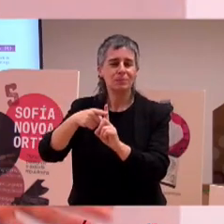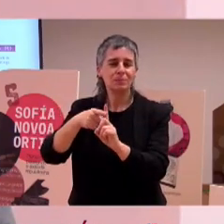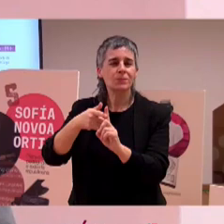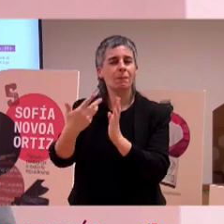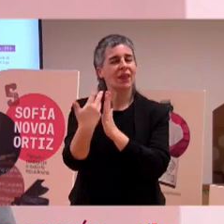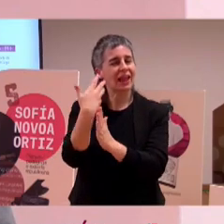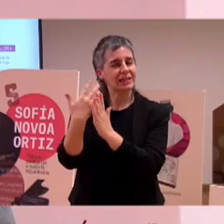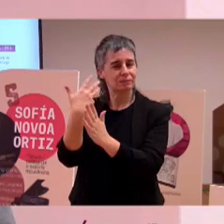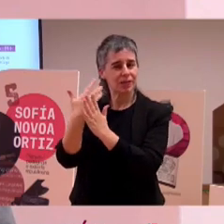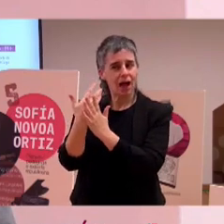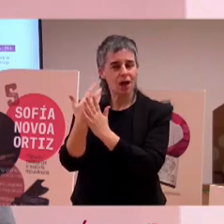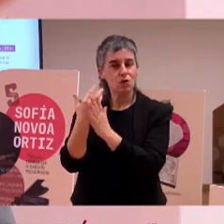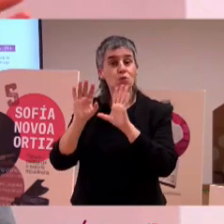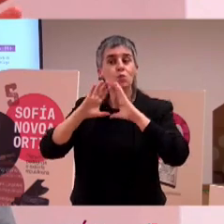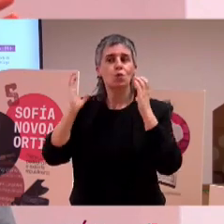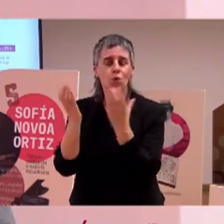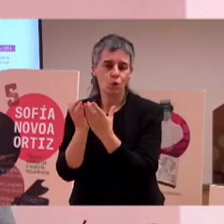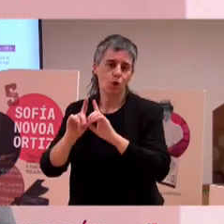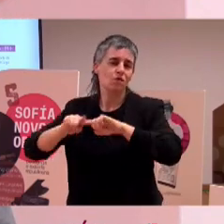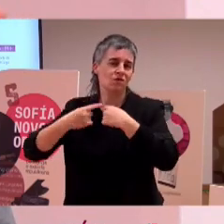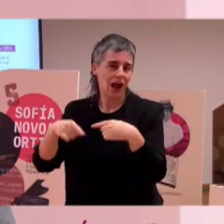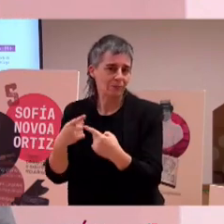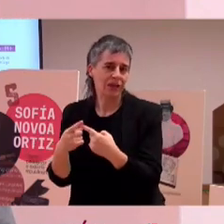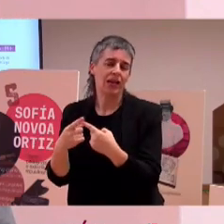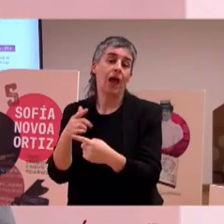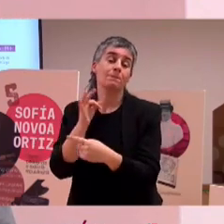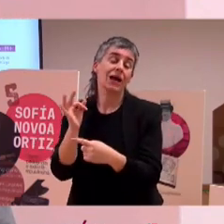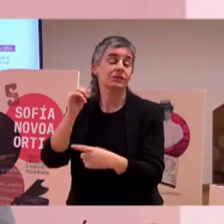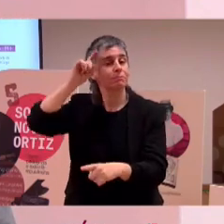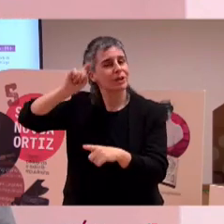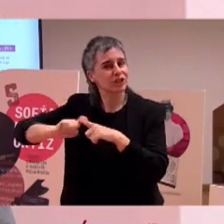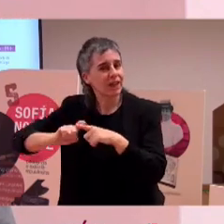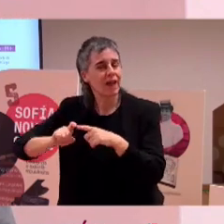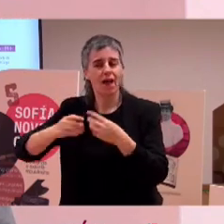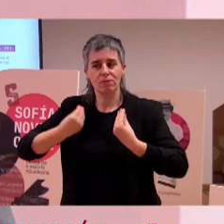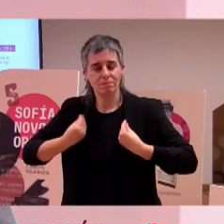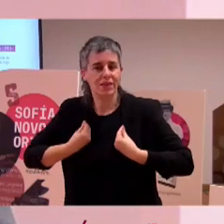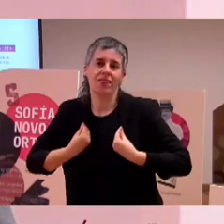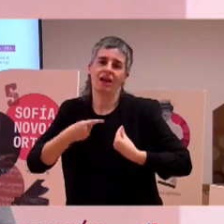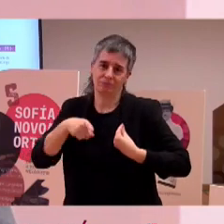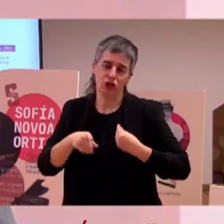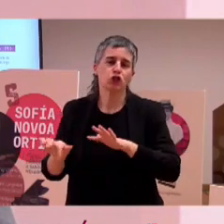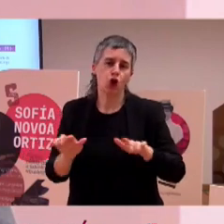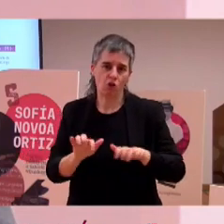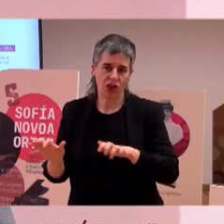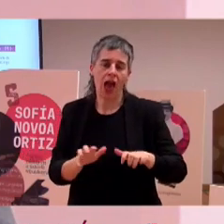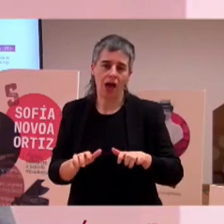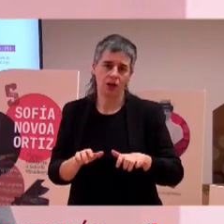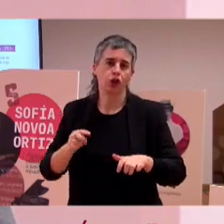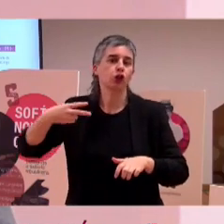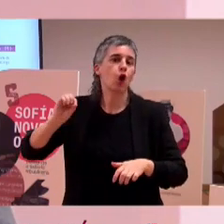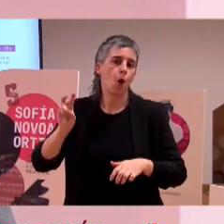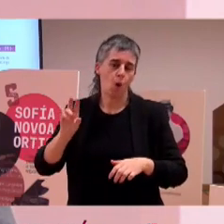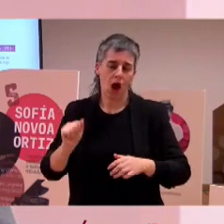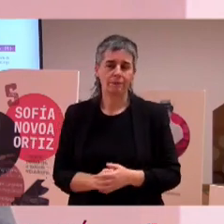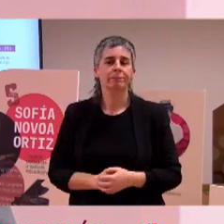no universo familiar, na personalidade, na trayectoria de Sofía Novoa Ortiz e